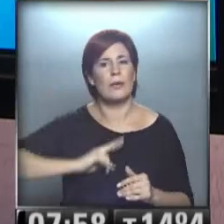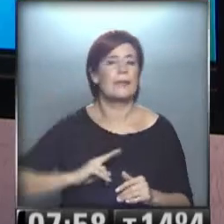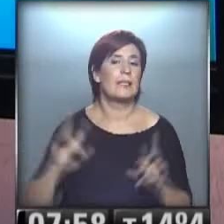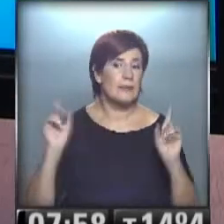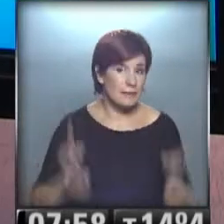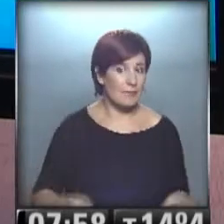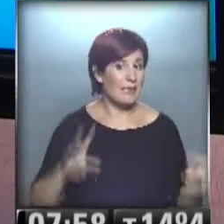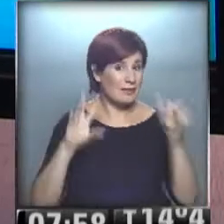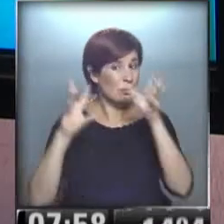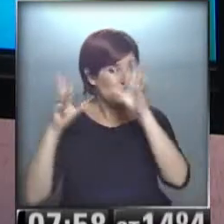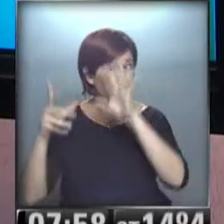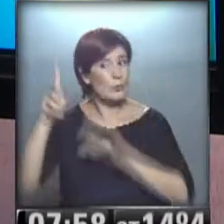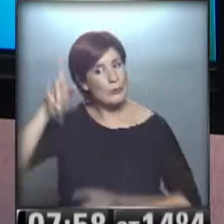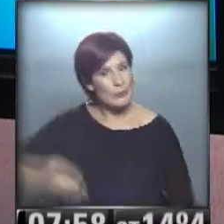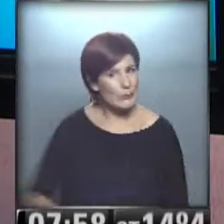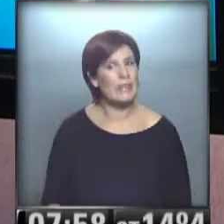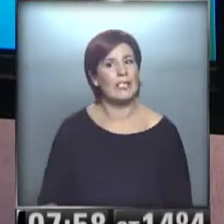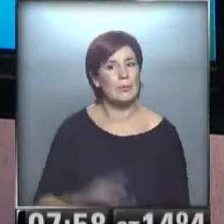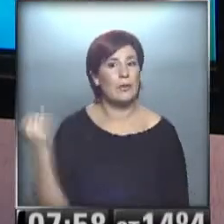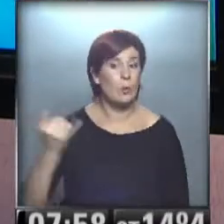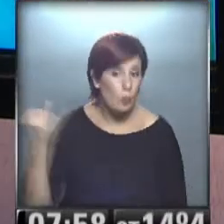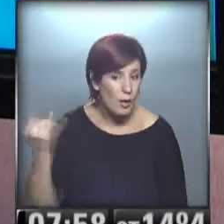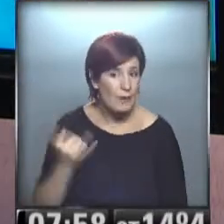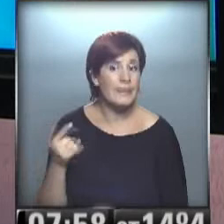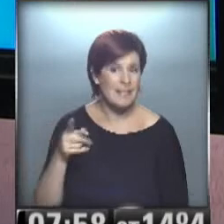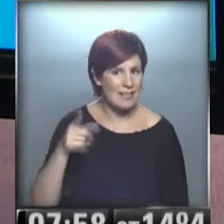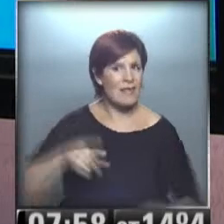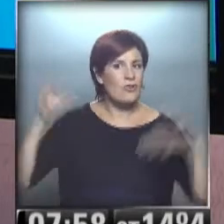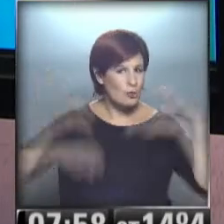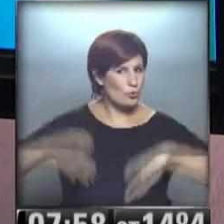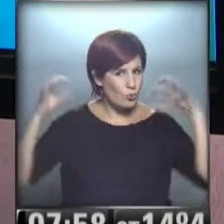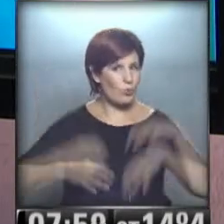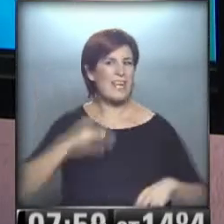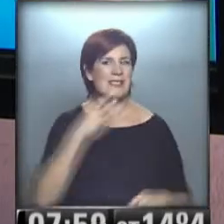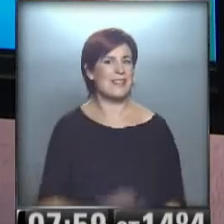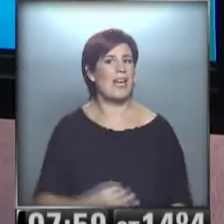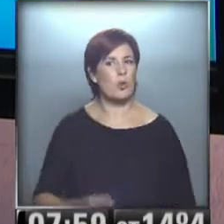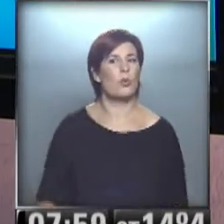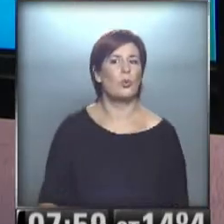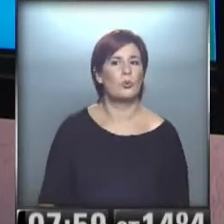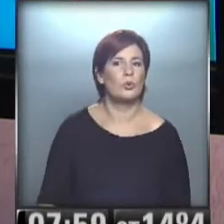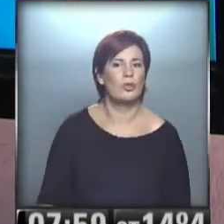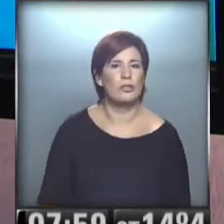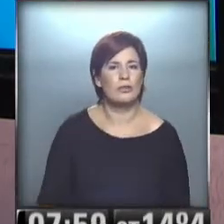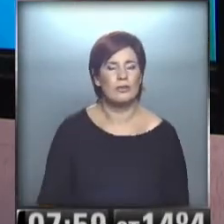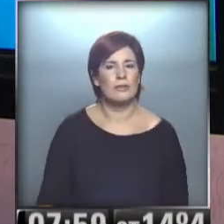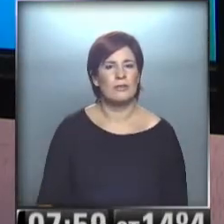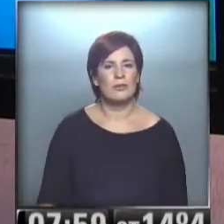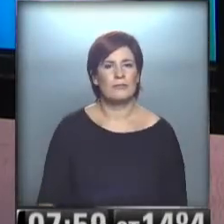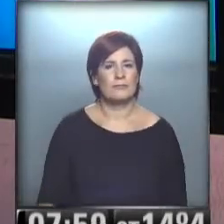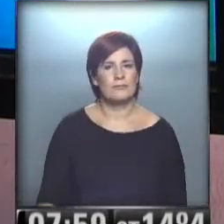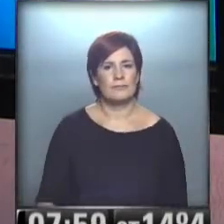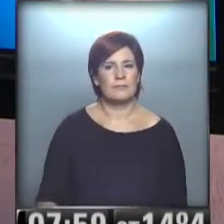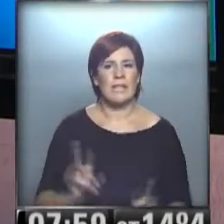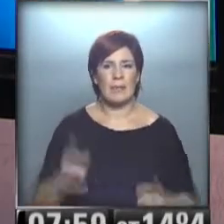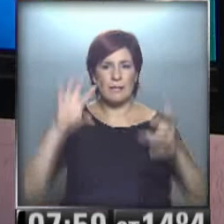también empieza a aumentar la nubosidad porque el jueves sí llega a la costa atlántica seguro este sistema de mal tiempo con probabilidad de lluvias